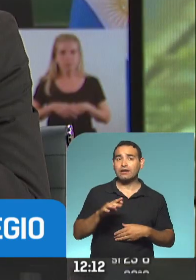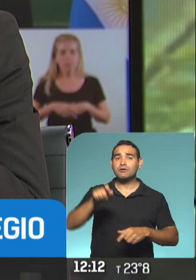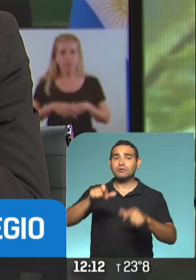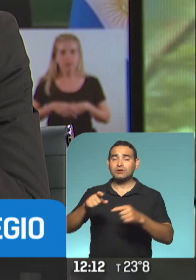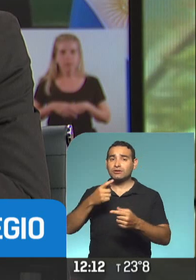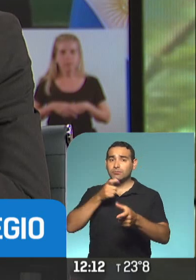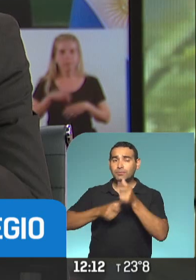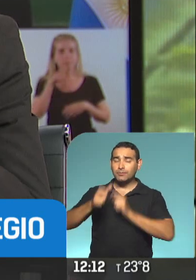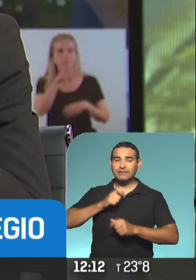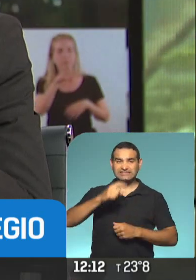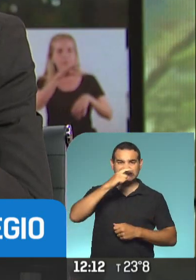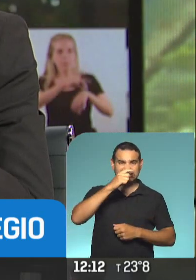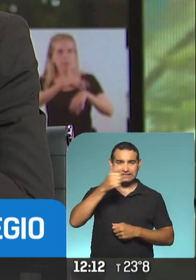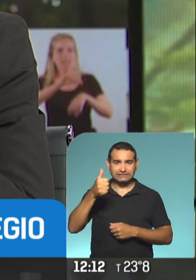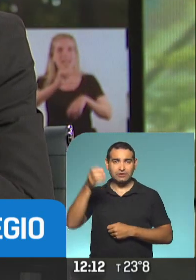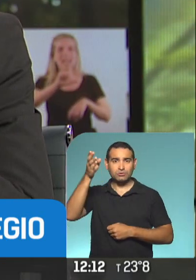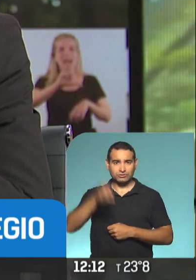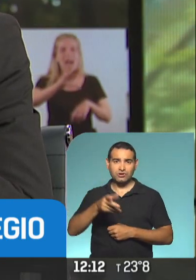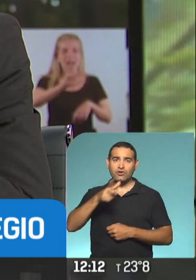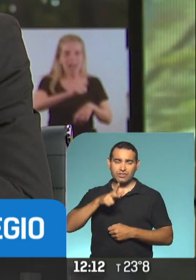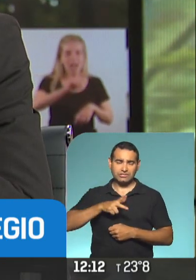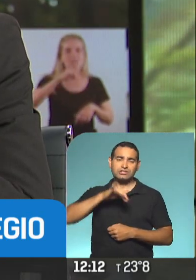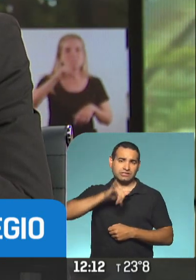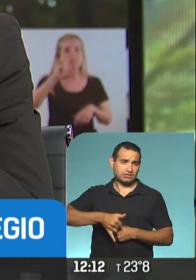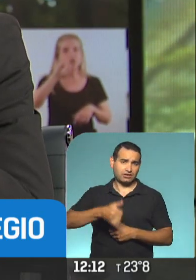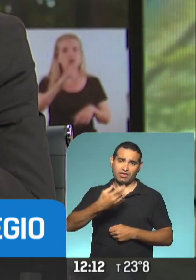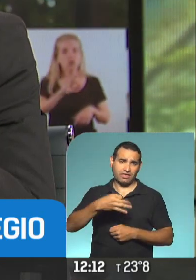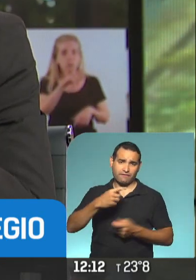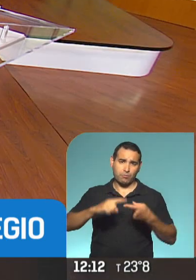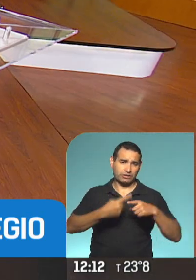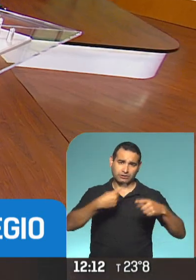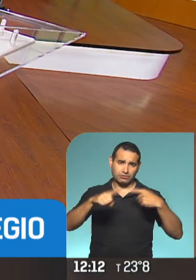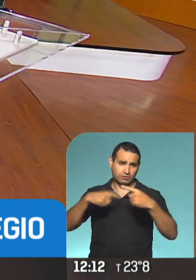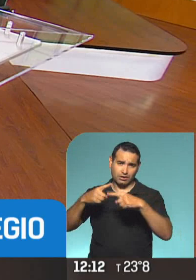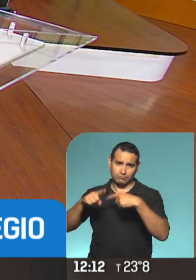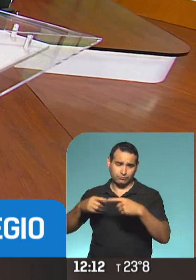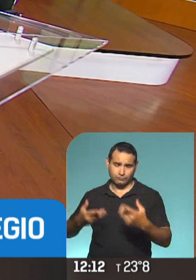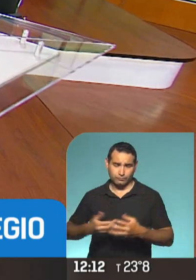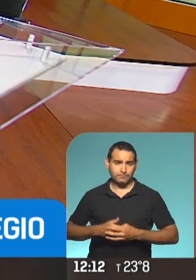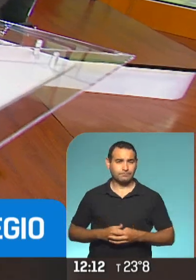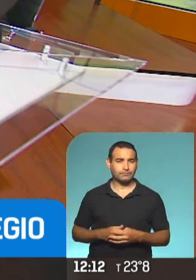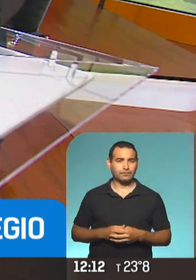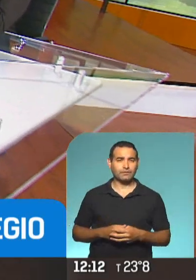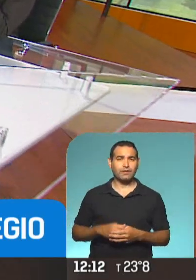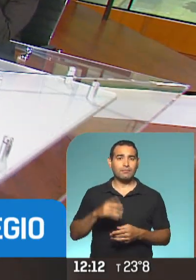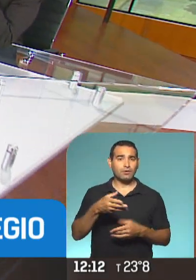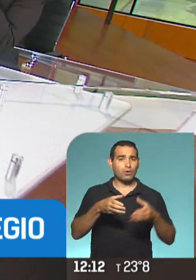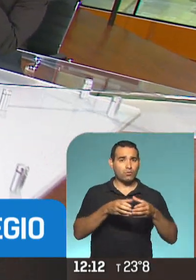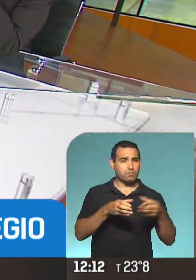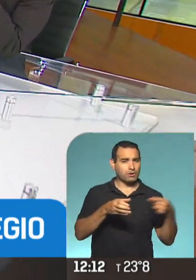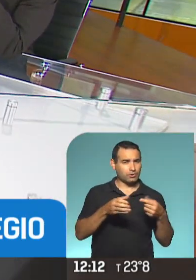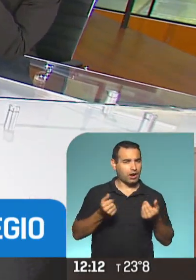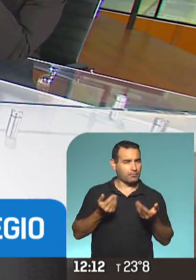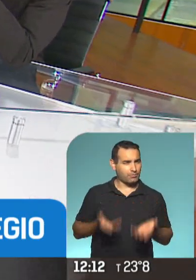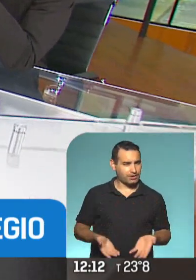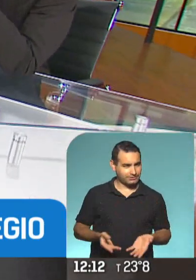tuvimos 76% de respuestas que decían sí, se tienen que ir. Ahora, en este contexto, Raúl, hay un aprovechamiento por parte de la oposición de la